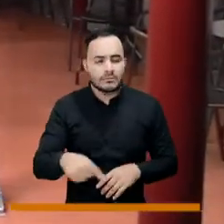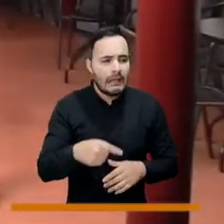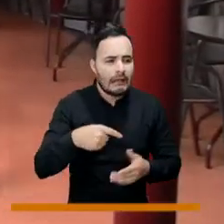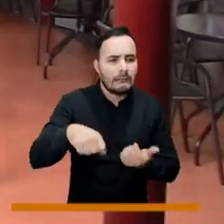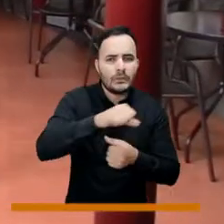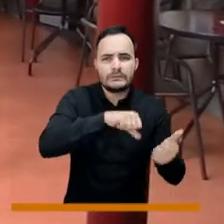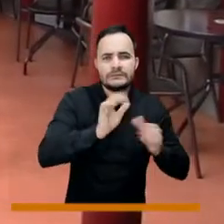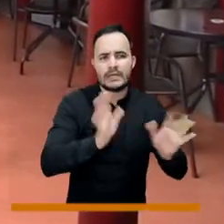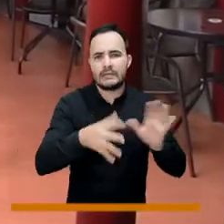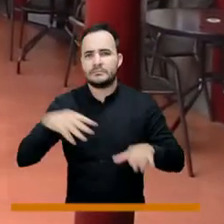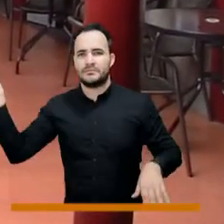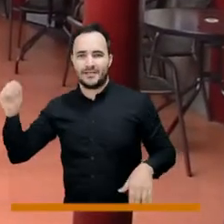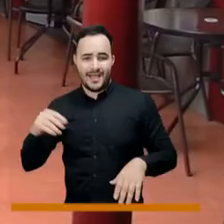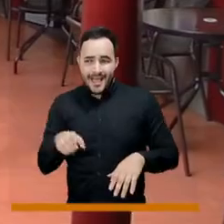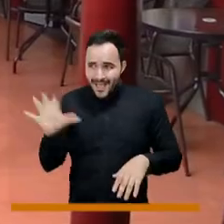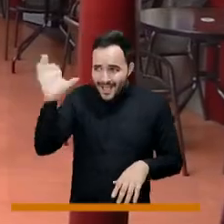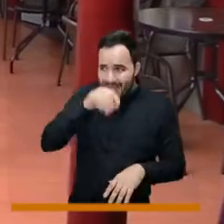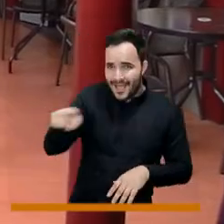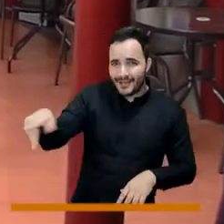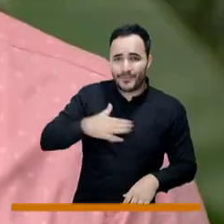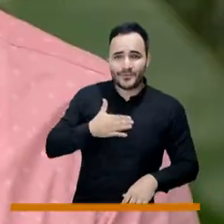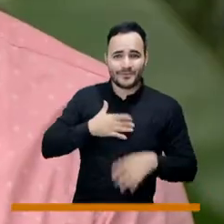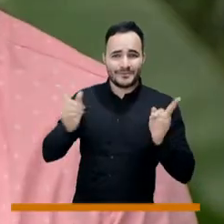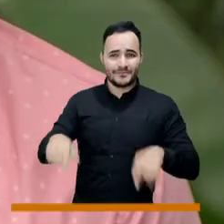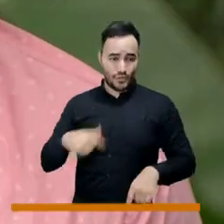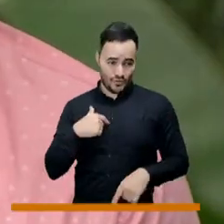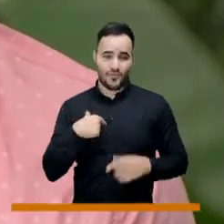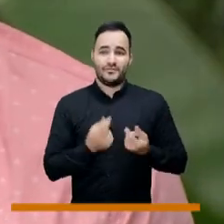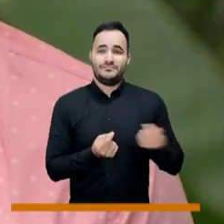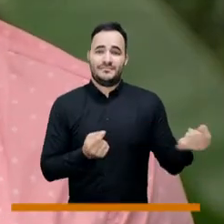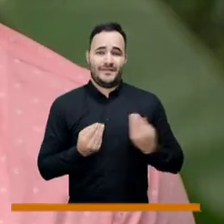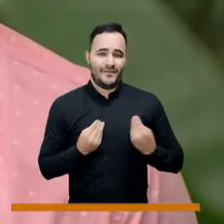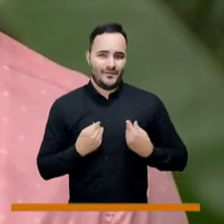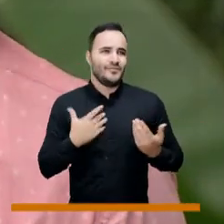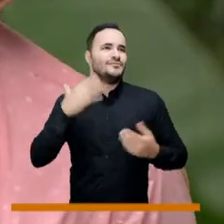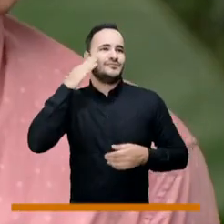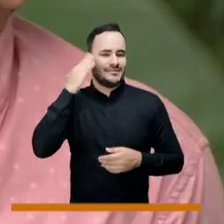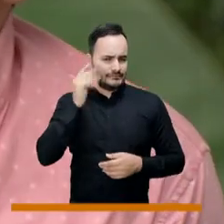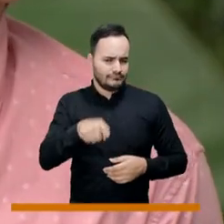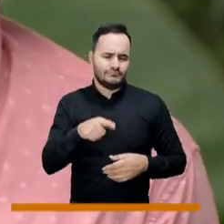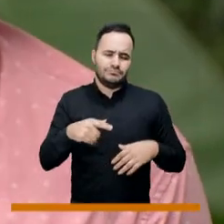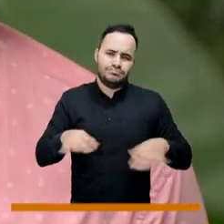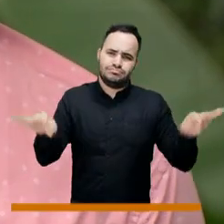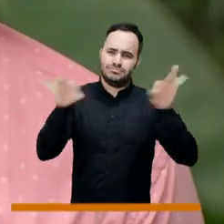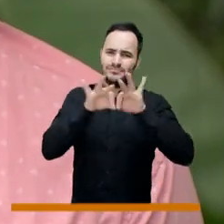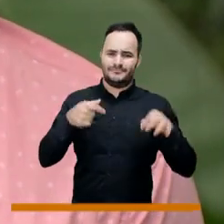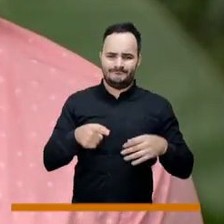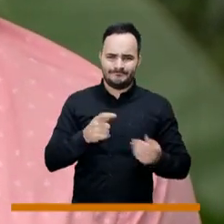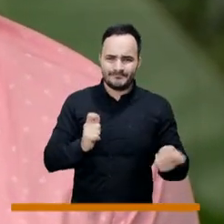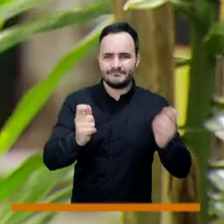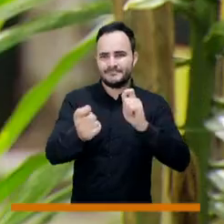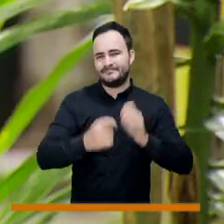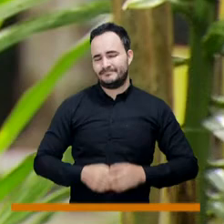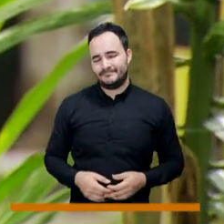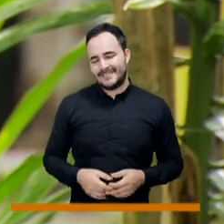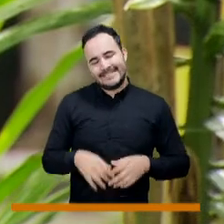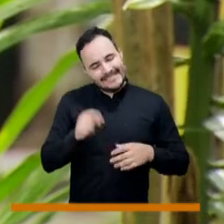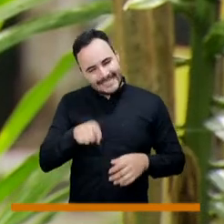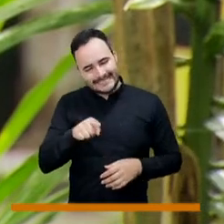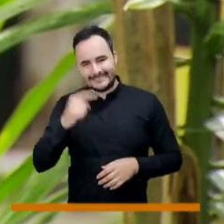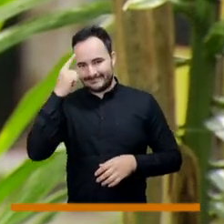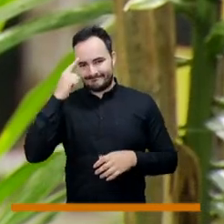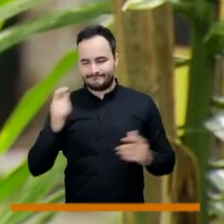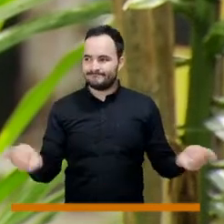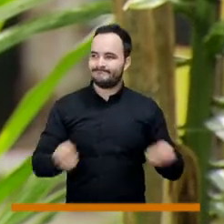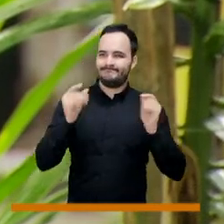Bueno, yo soy habitante, además, del centro de Medellín, vivo al lado de Pequeño Teatro, y sé lo que significa ese sector. Creo